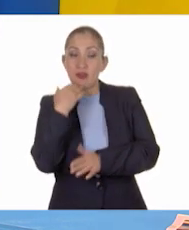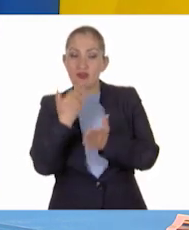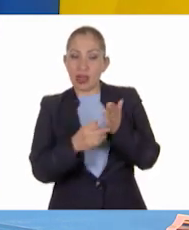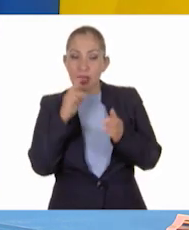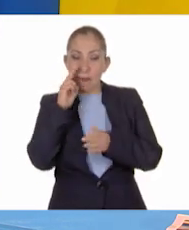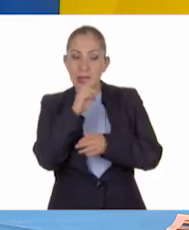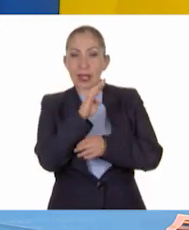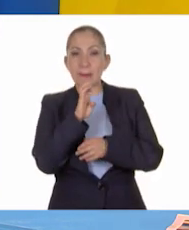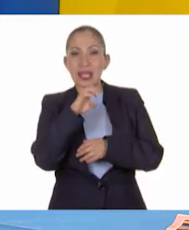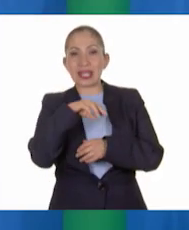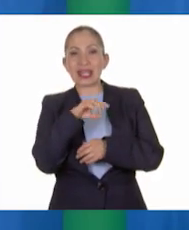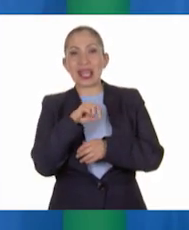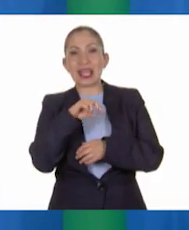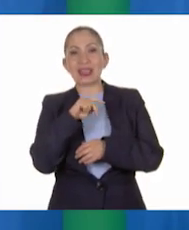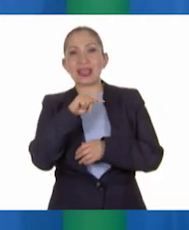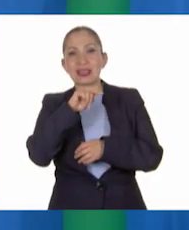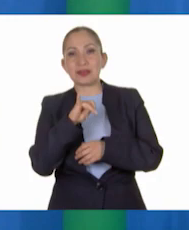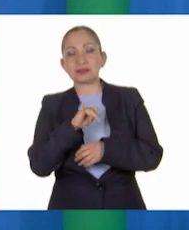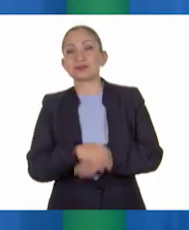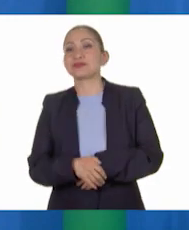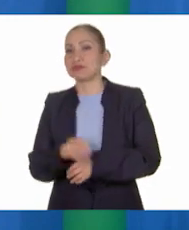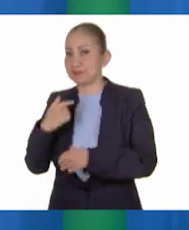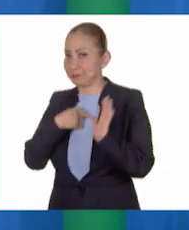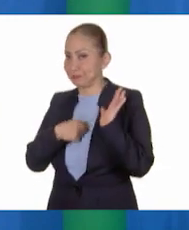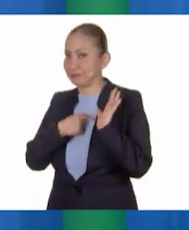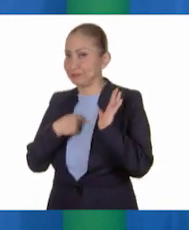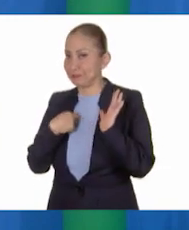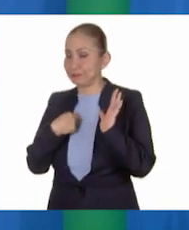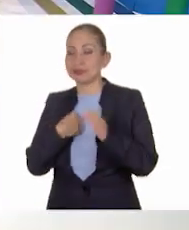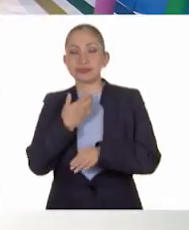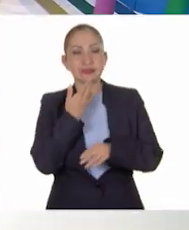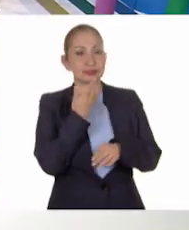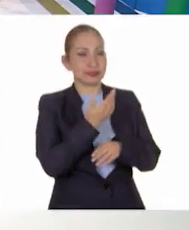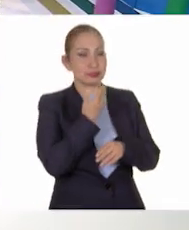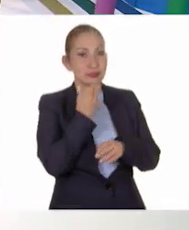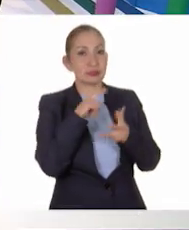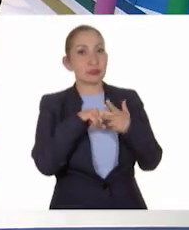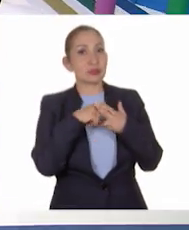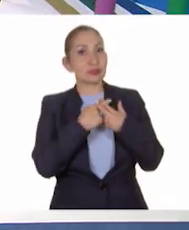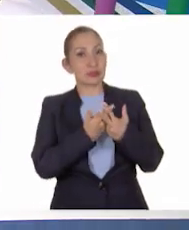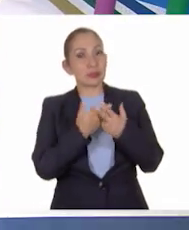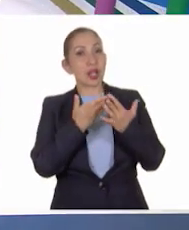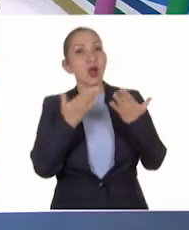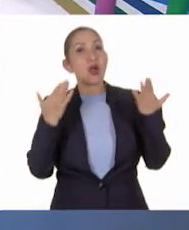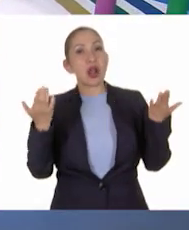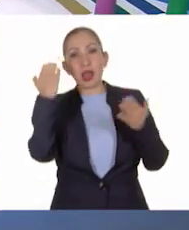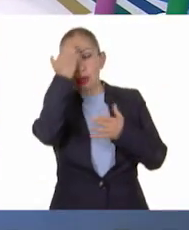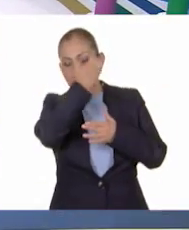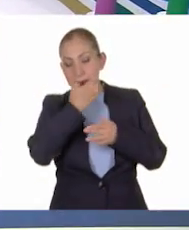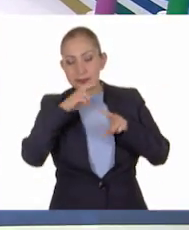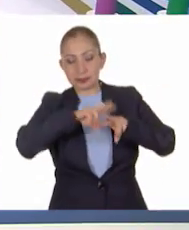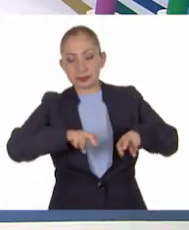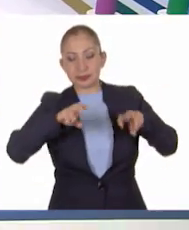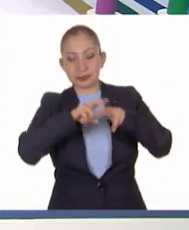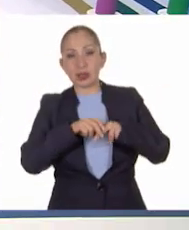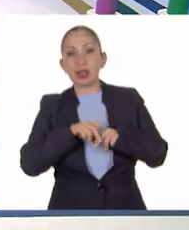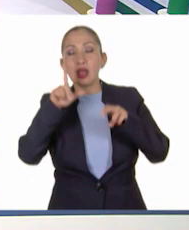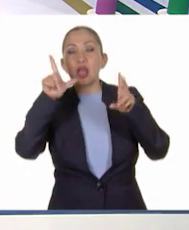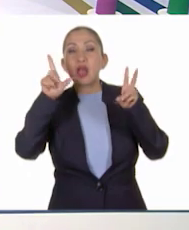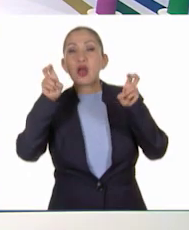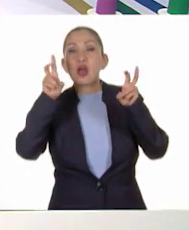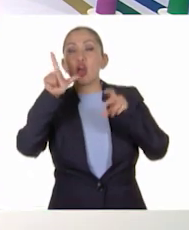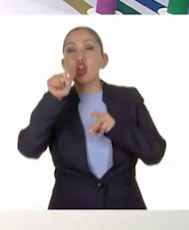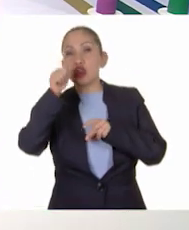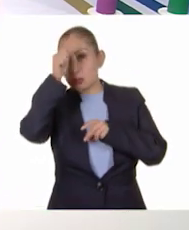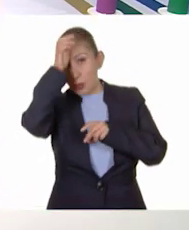pendiente a Benedetti. Sí, lo prometo. Muy bien. Comencemos ahora con el análisis de los bomberos, el cual